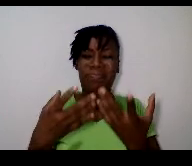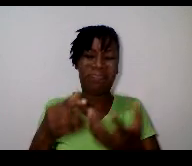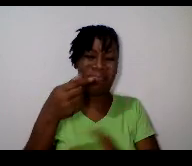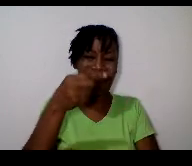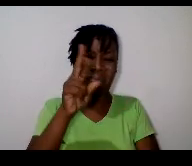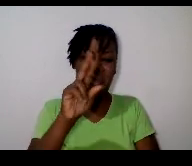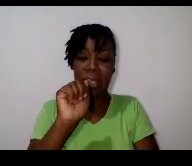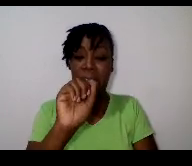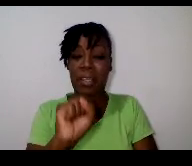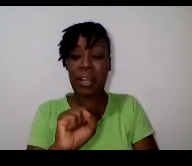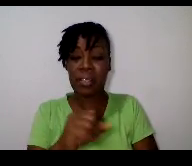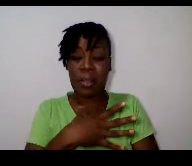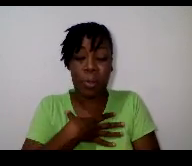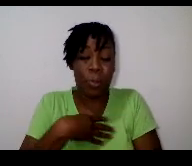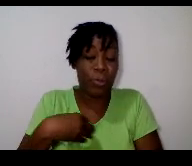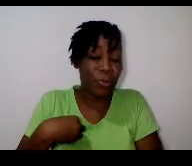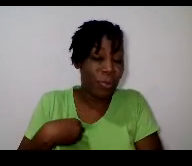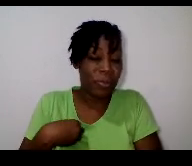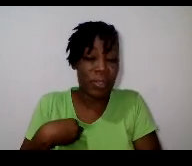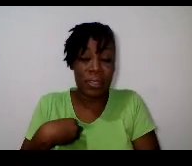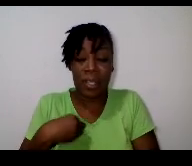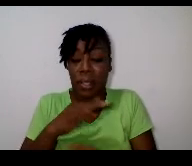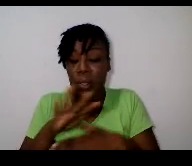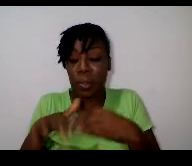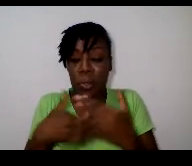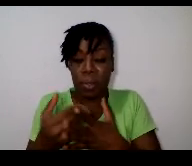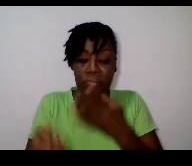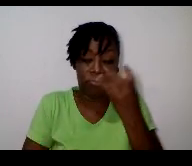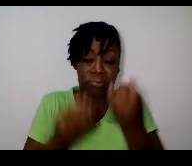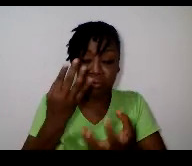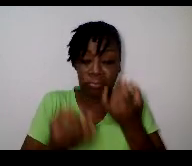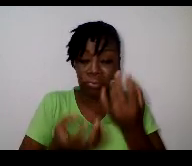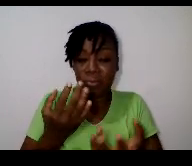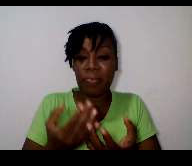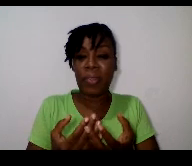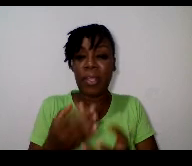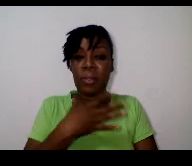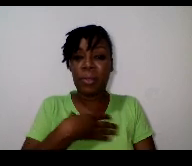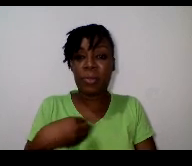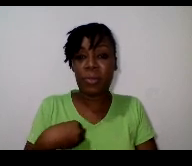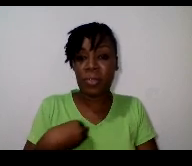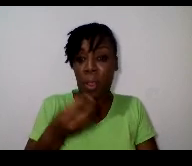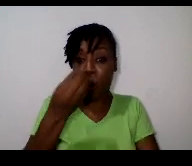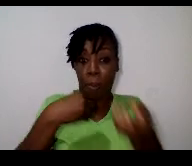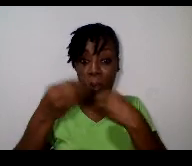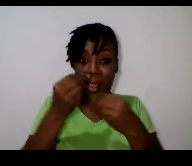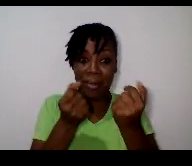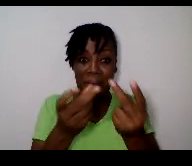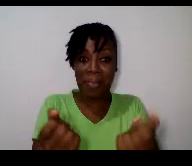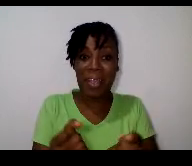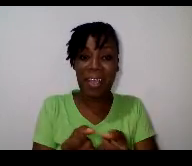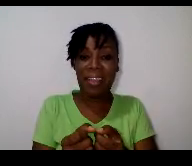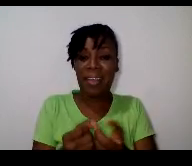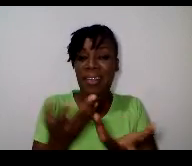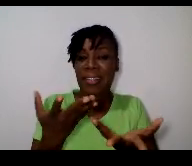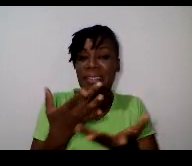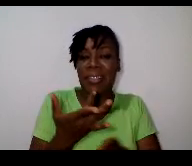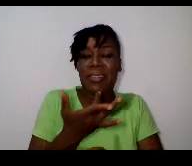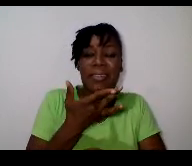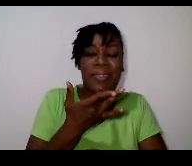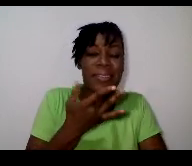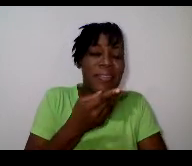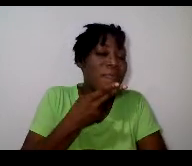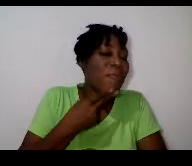fritas, nos encanta la comida rápida y nos encantan las cosas ricas en azúcar, ¿verdad? Las cosas dulces,